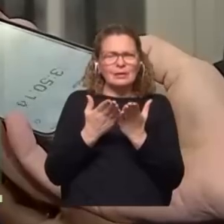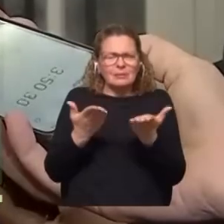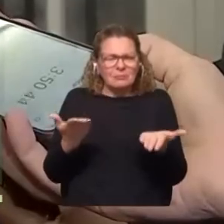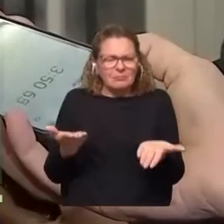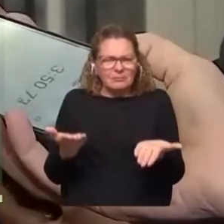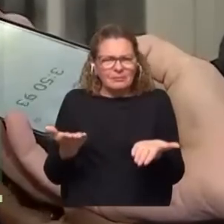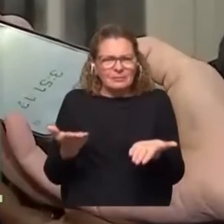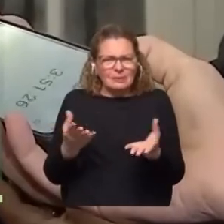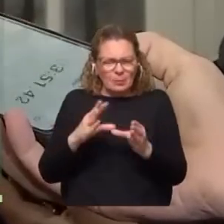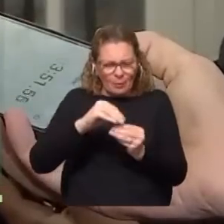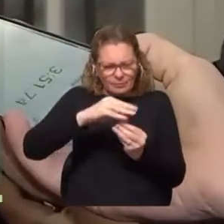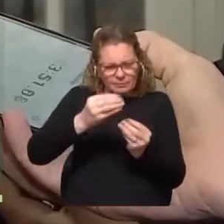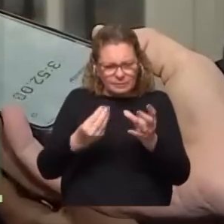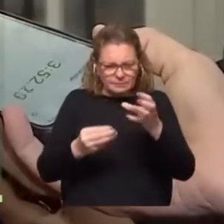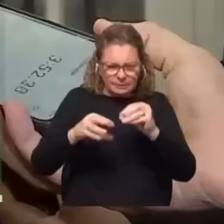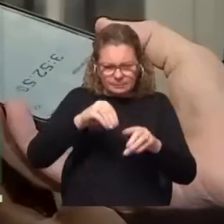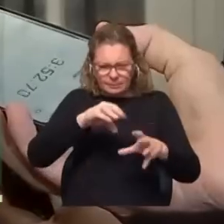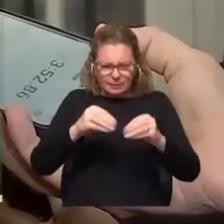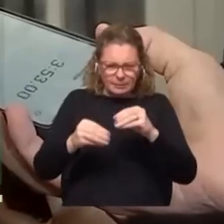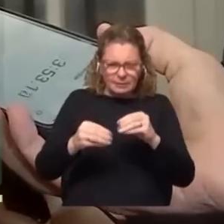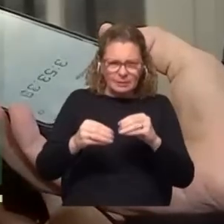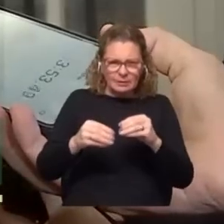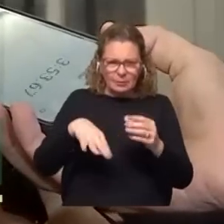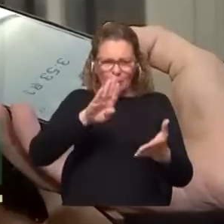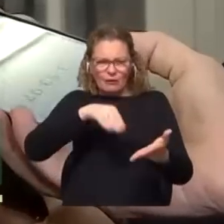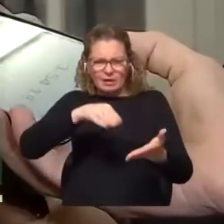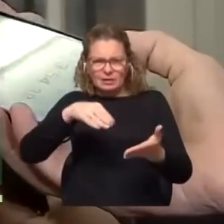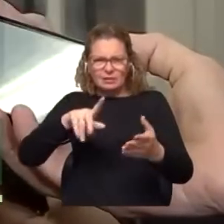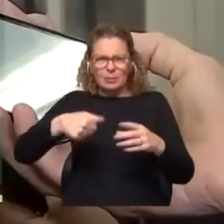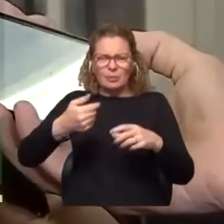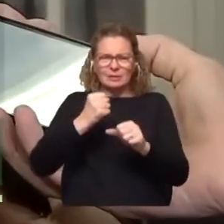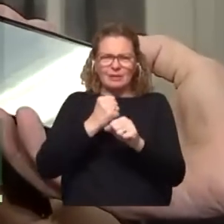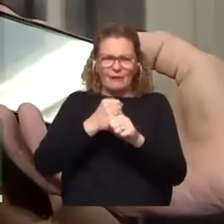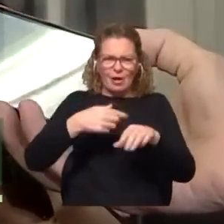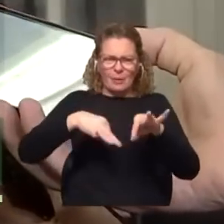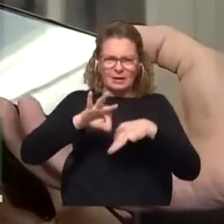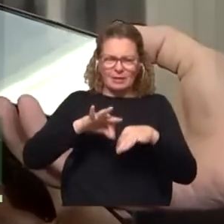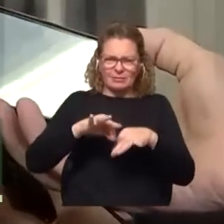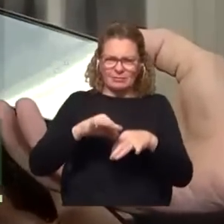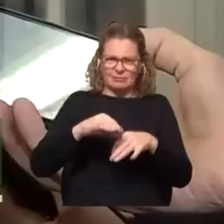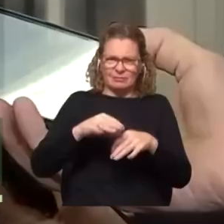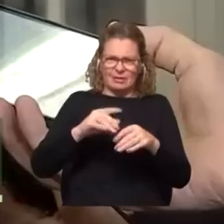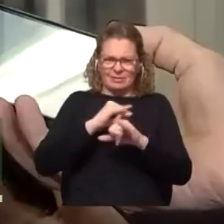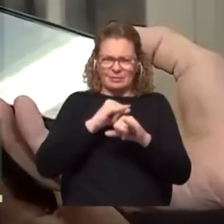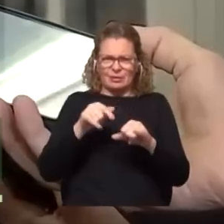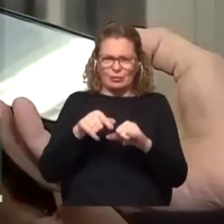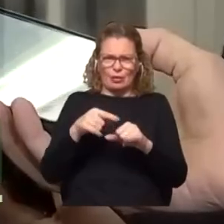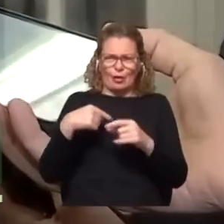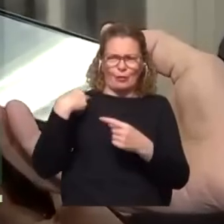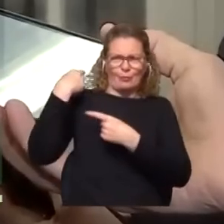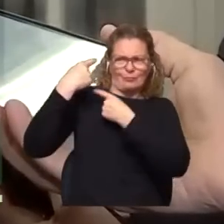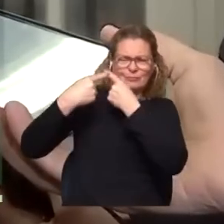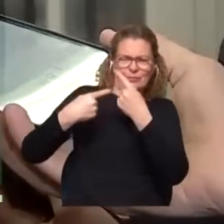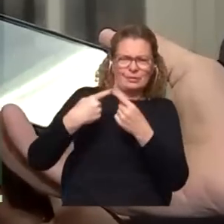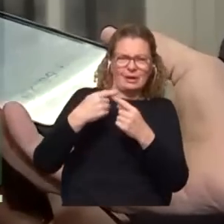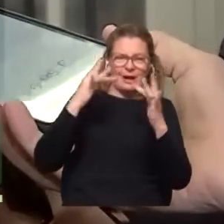de plastilina y lo que hay que hacer es pasarle un barniz que después el mercado laboral los termina de amoldar eso rompe con una tradición histórica